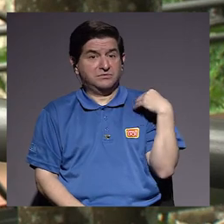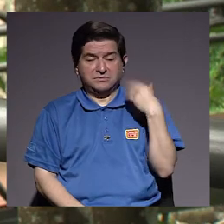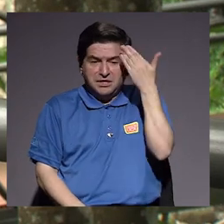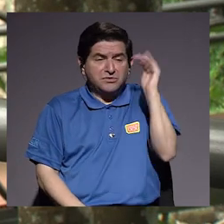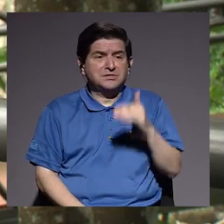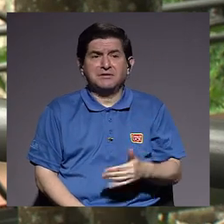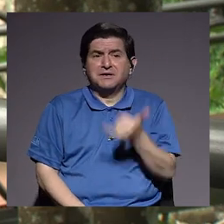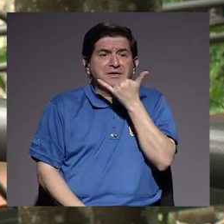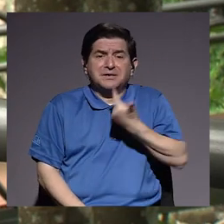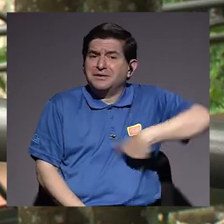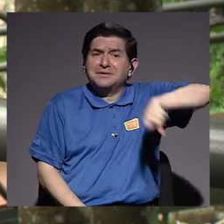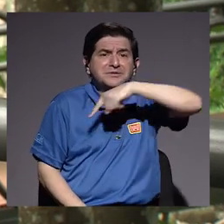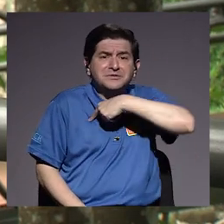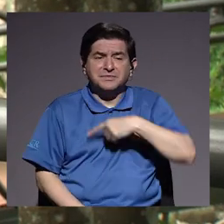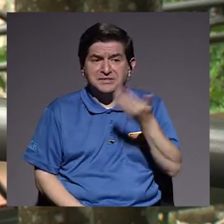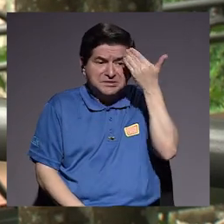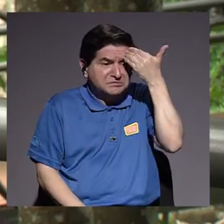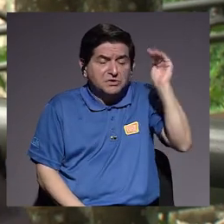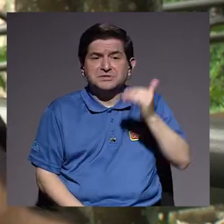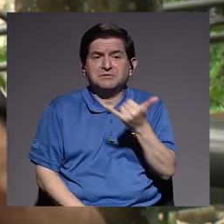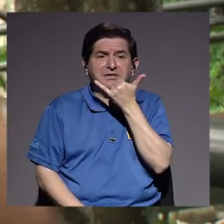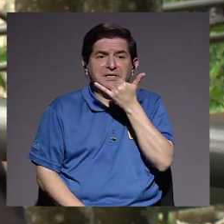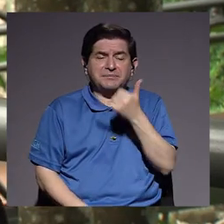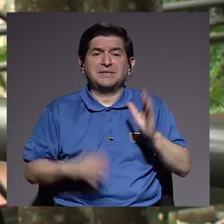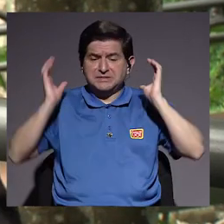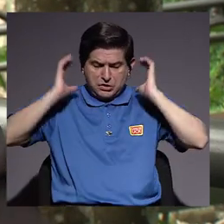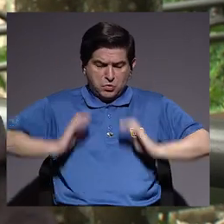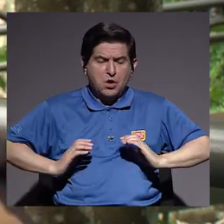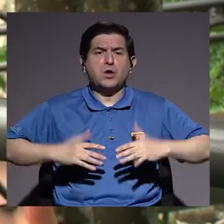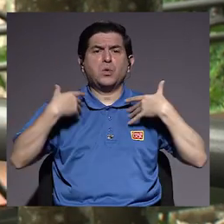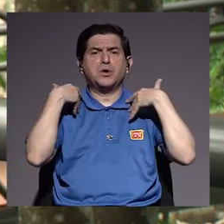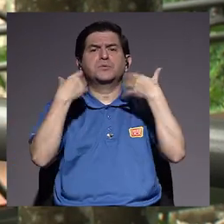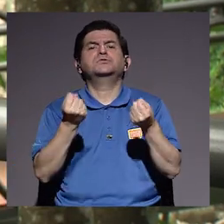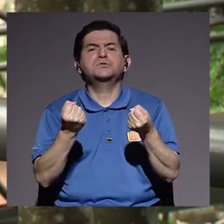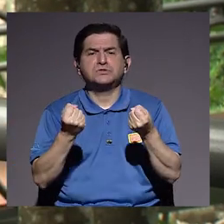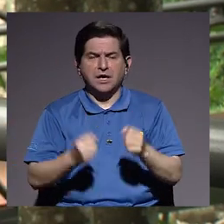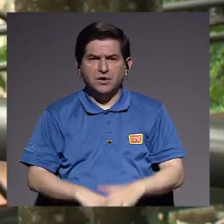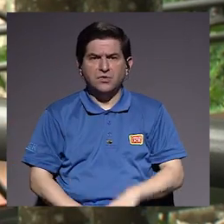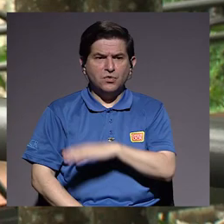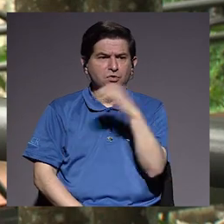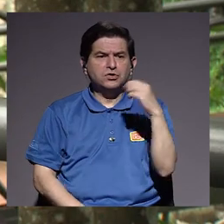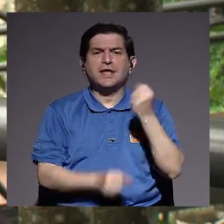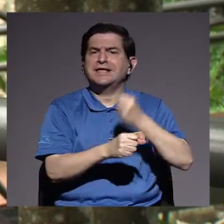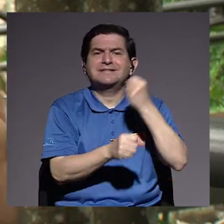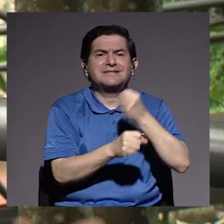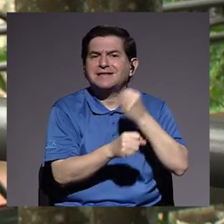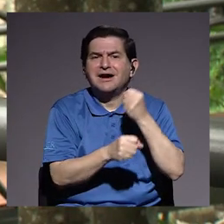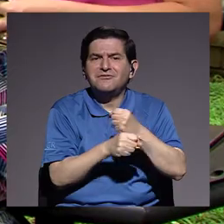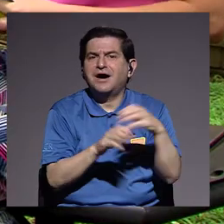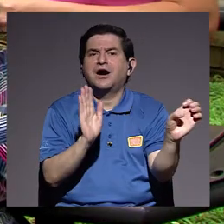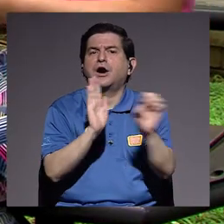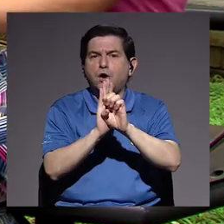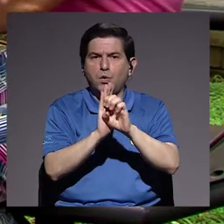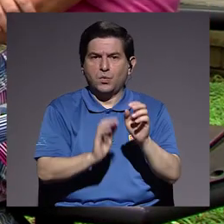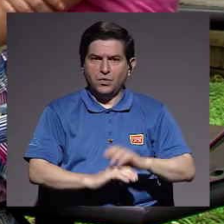pasar con nosotros, no podemos saber qué va a pasar con nuestro cuerpo, con nuestra salud, qué va a pasar